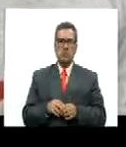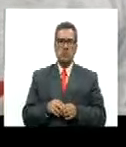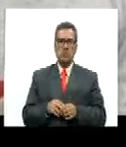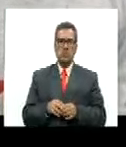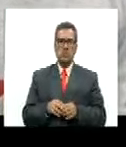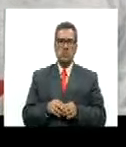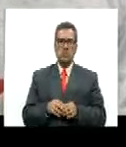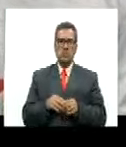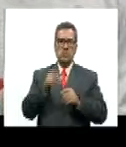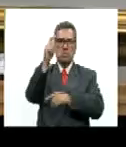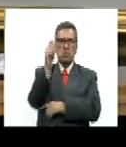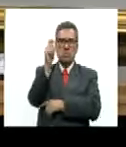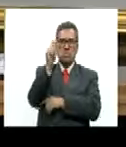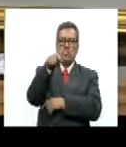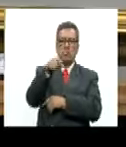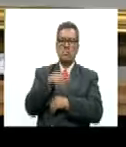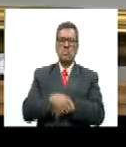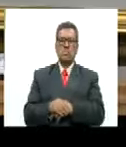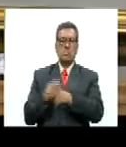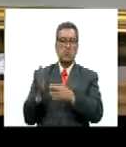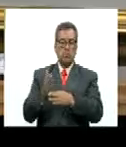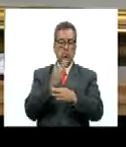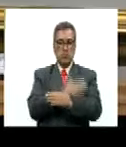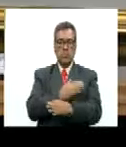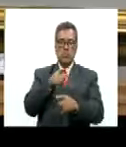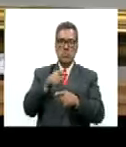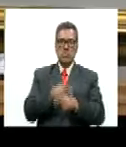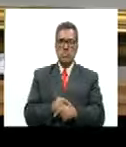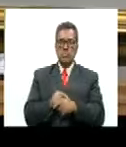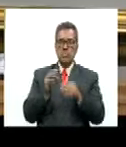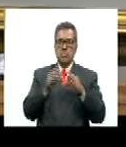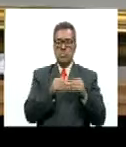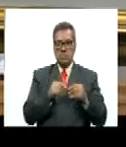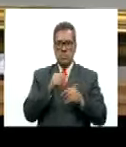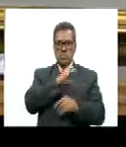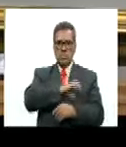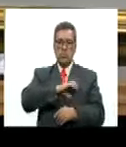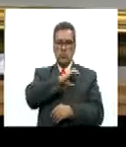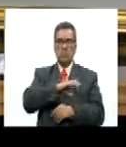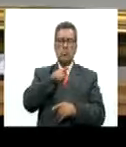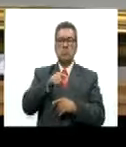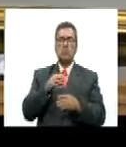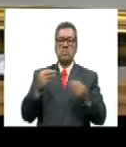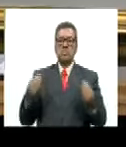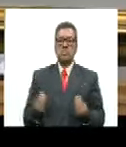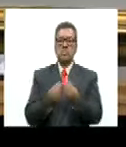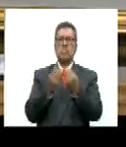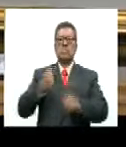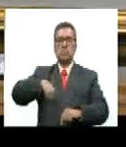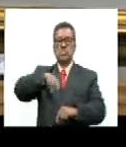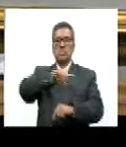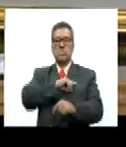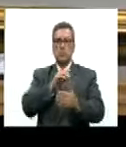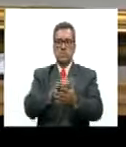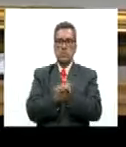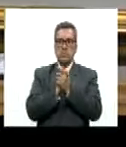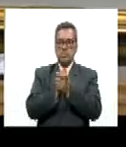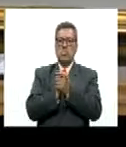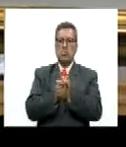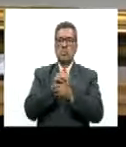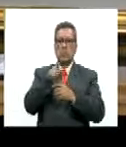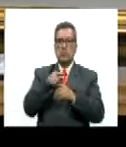comisionar a los diputados que anteriormente fueron mencionados como comisión para que acompañen a nuestros dos amigos para